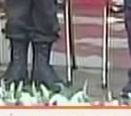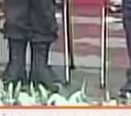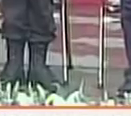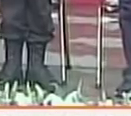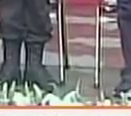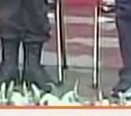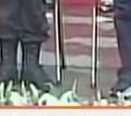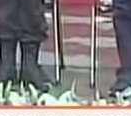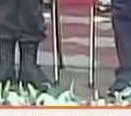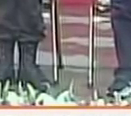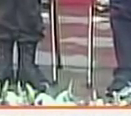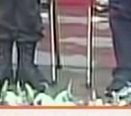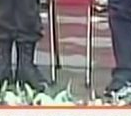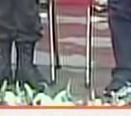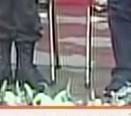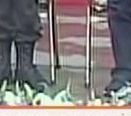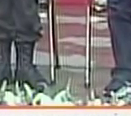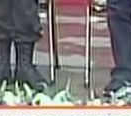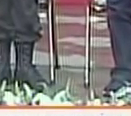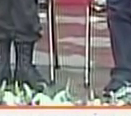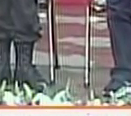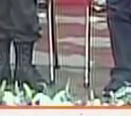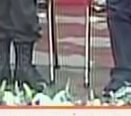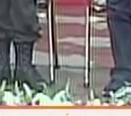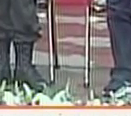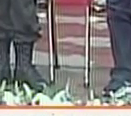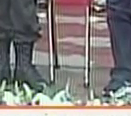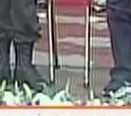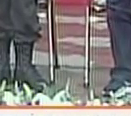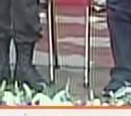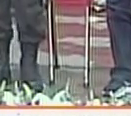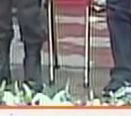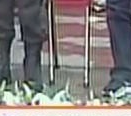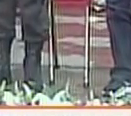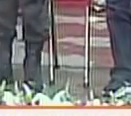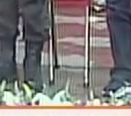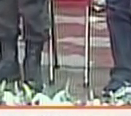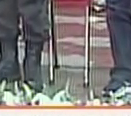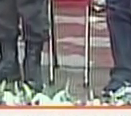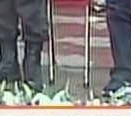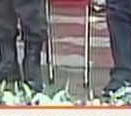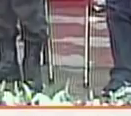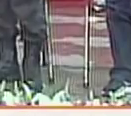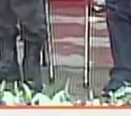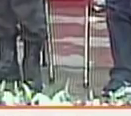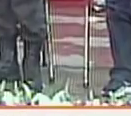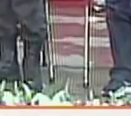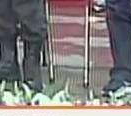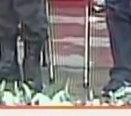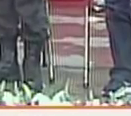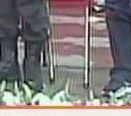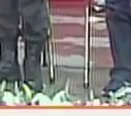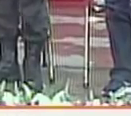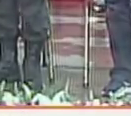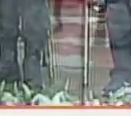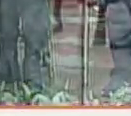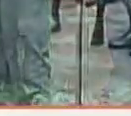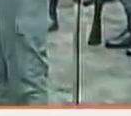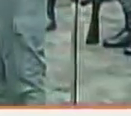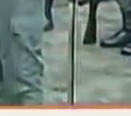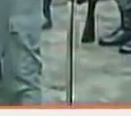Palabras a cargo del ciudadano capitán Diosdado Cabello Rondón, presidente de la Asamblea Nacional Constituyente.